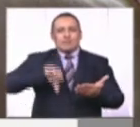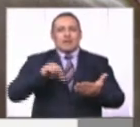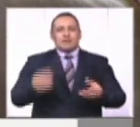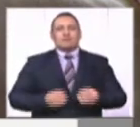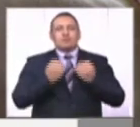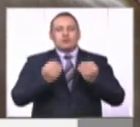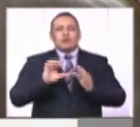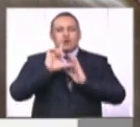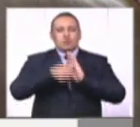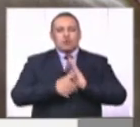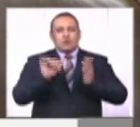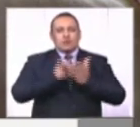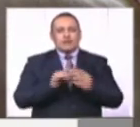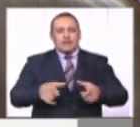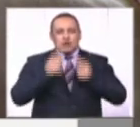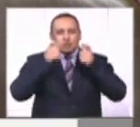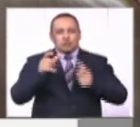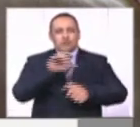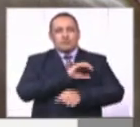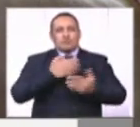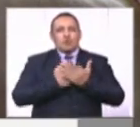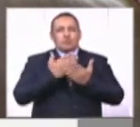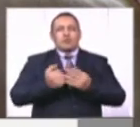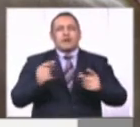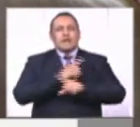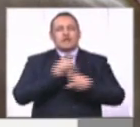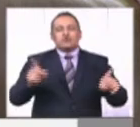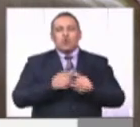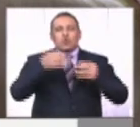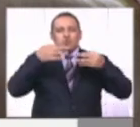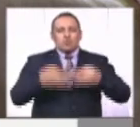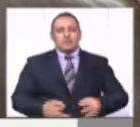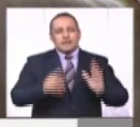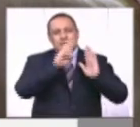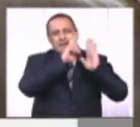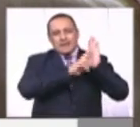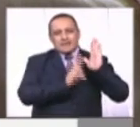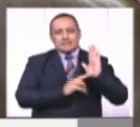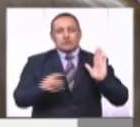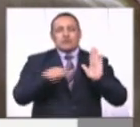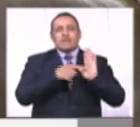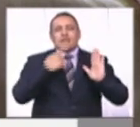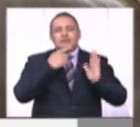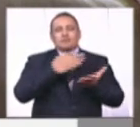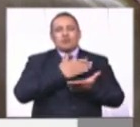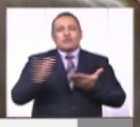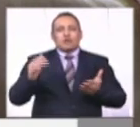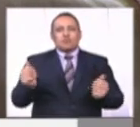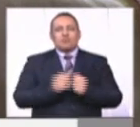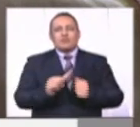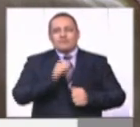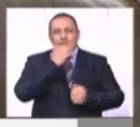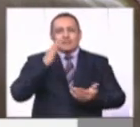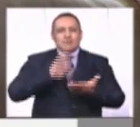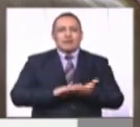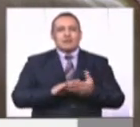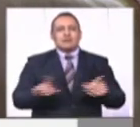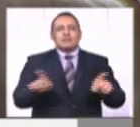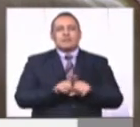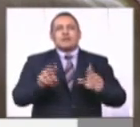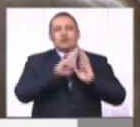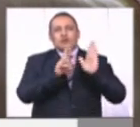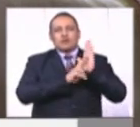porque luego de que la contraloría determinó que no cumplía los requisitos y fuera retirado por falta grave los